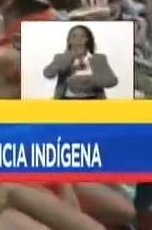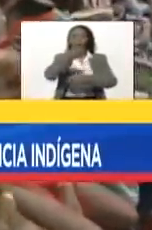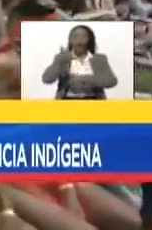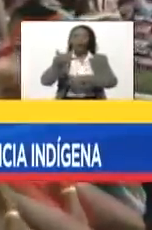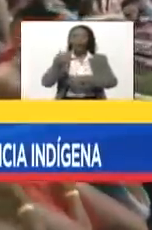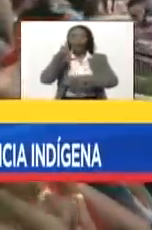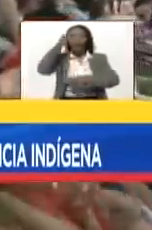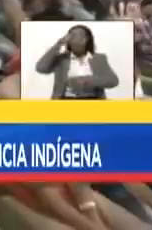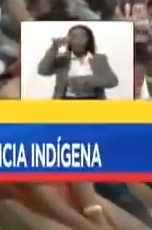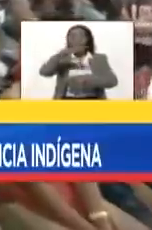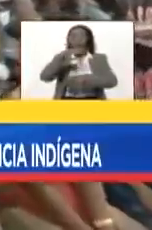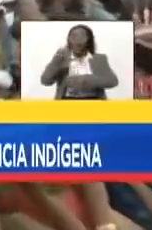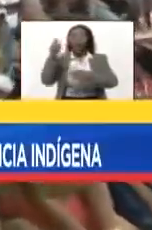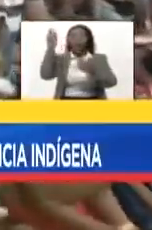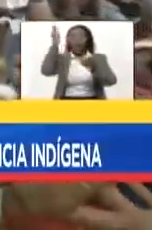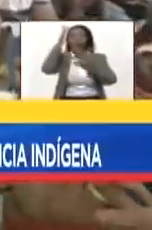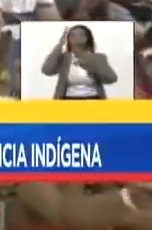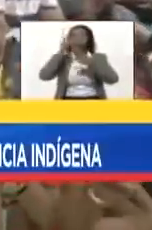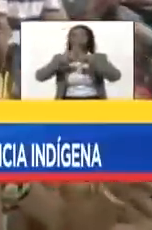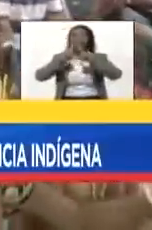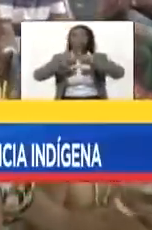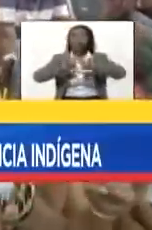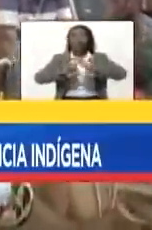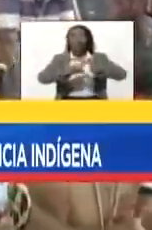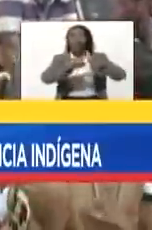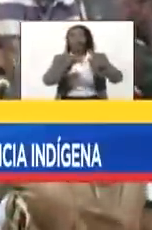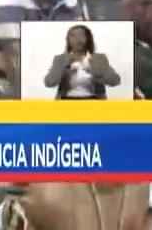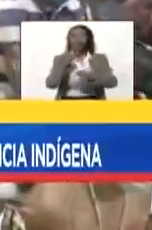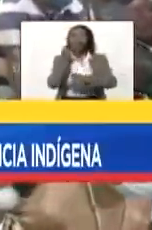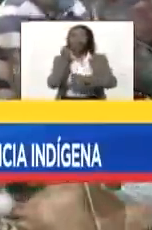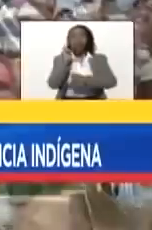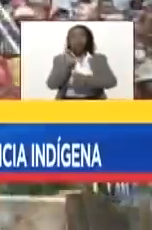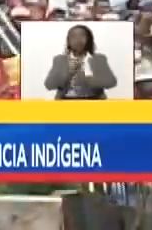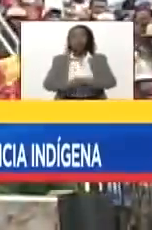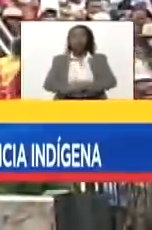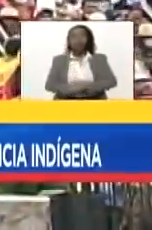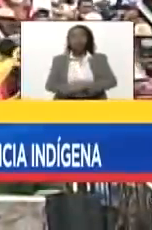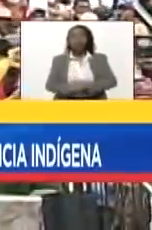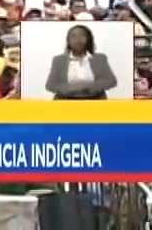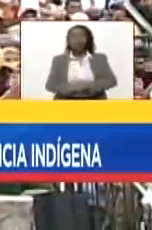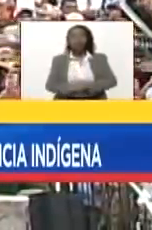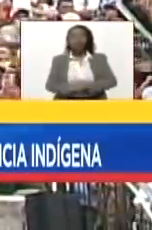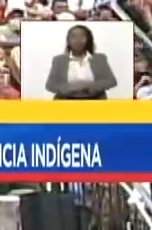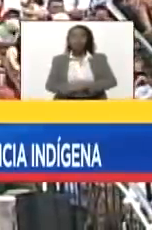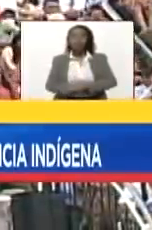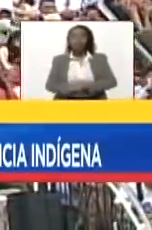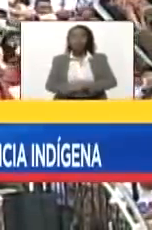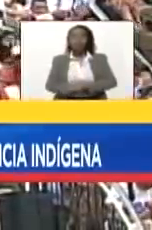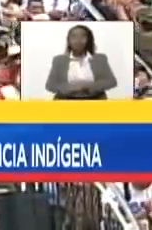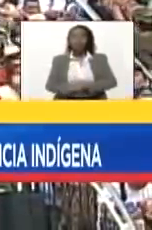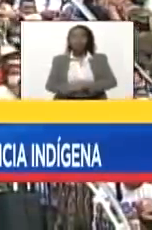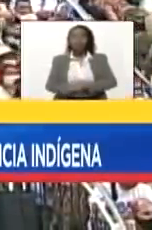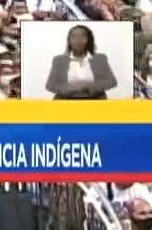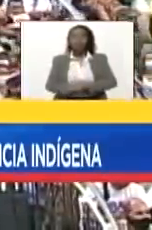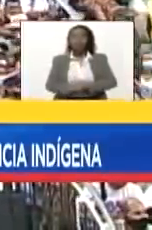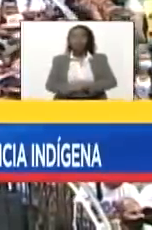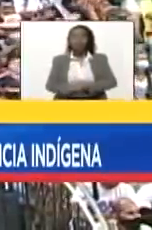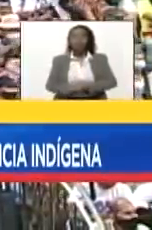Cumanagoto, Gallón, Jibi, Curripaco,